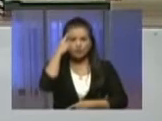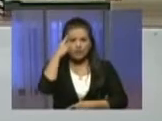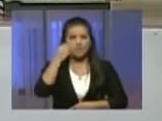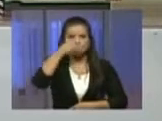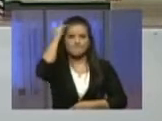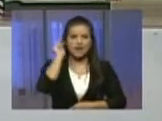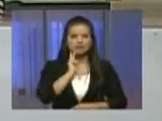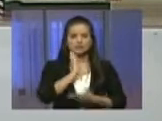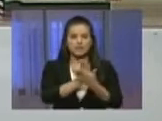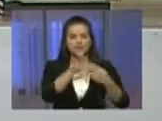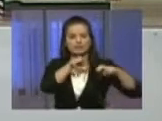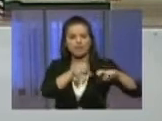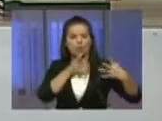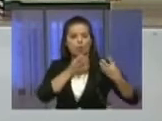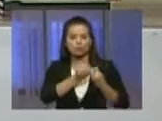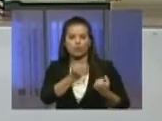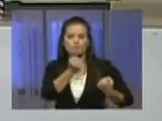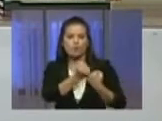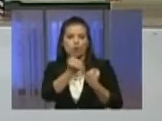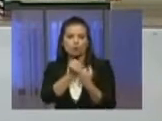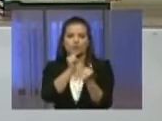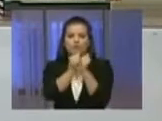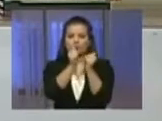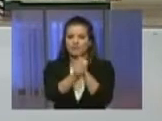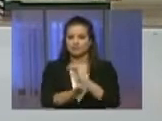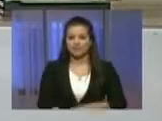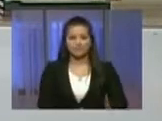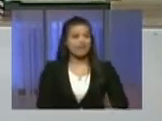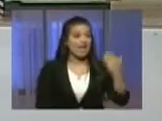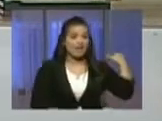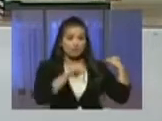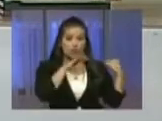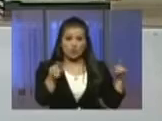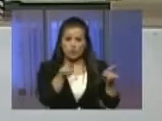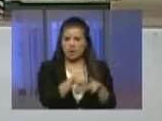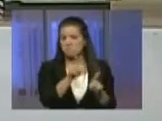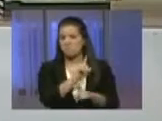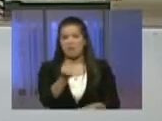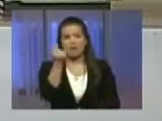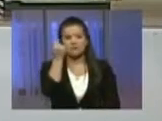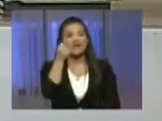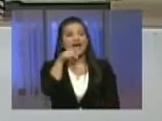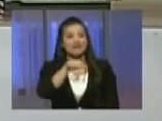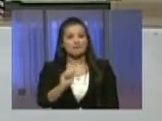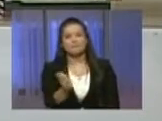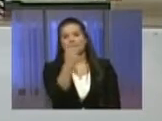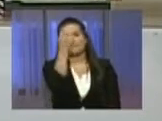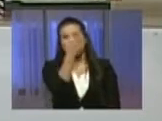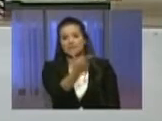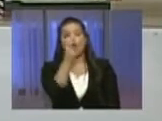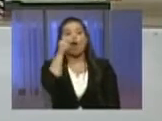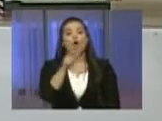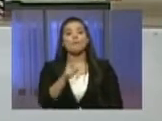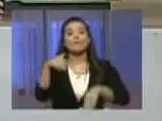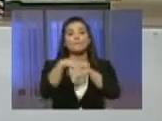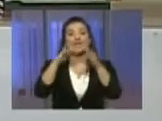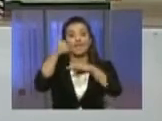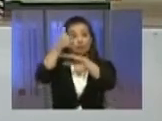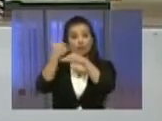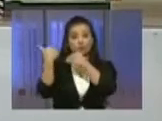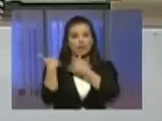deportistas y atletas como nunca antes se hizo en la vida país allí nuestro propio ministro los